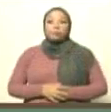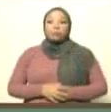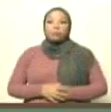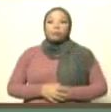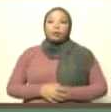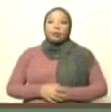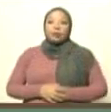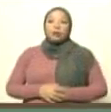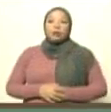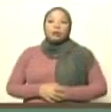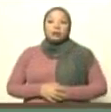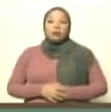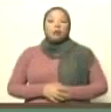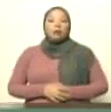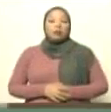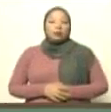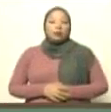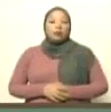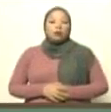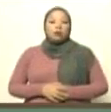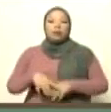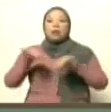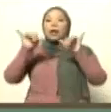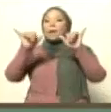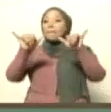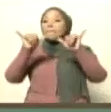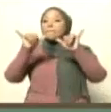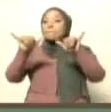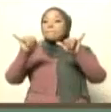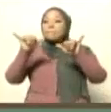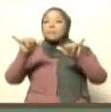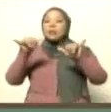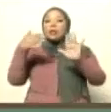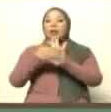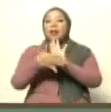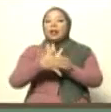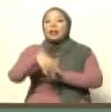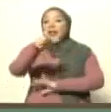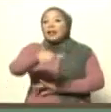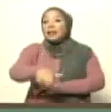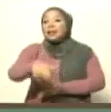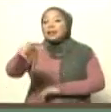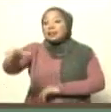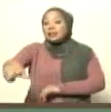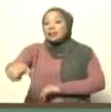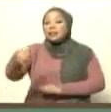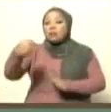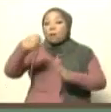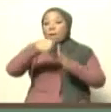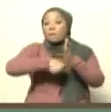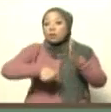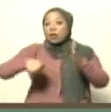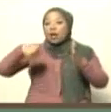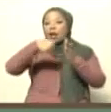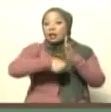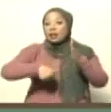unidades de batalla Bolívar Chávez, que es lo mismo en el fondo, pues es la territorialización de la política. Nosotros